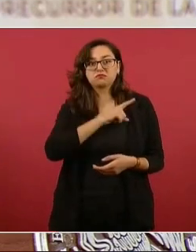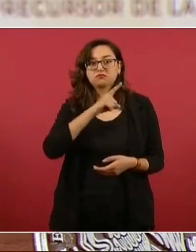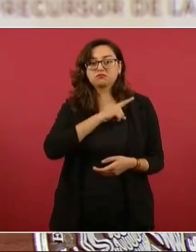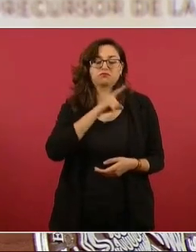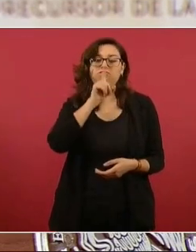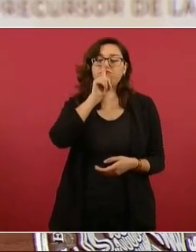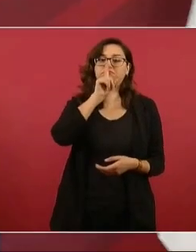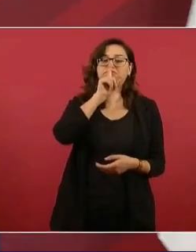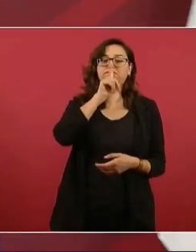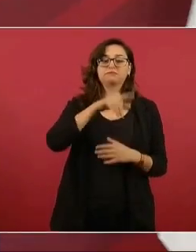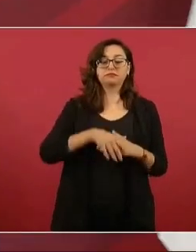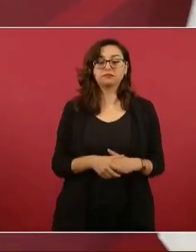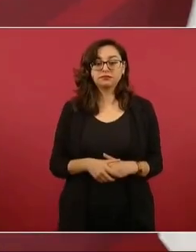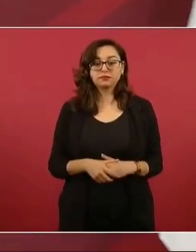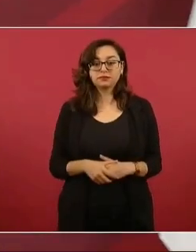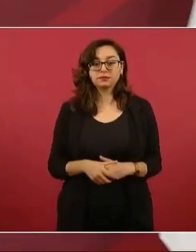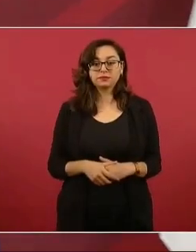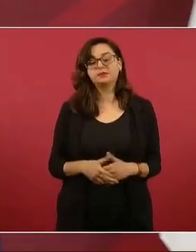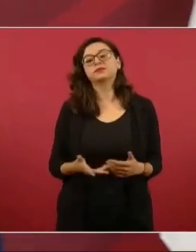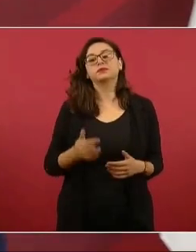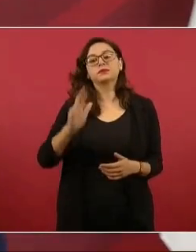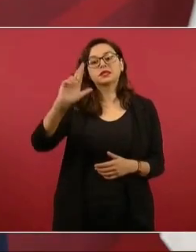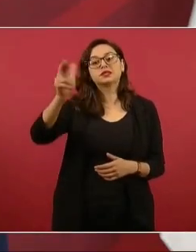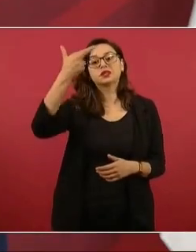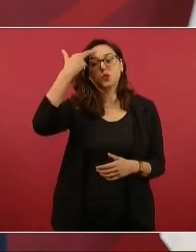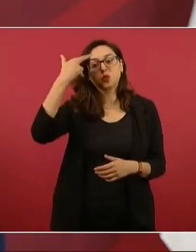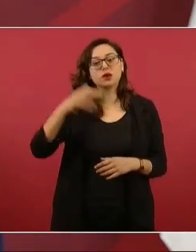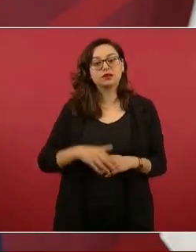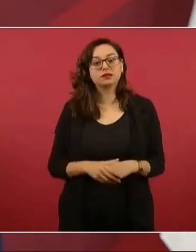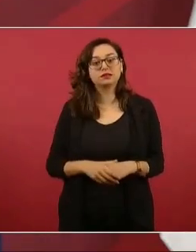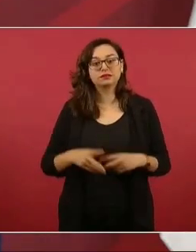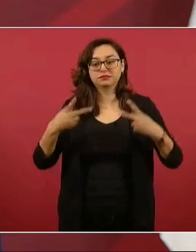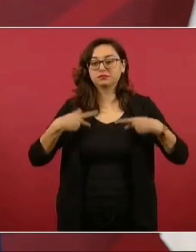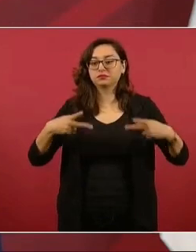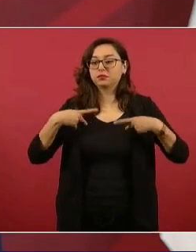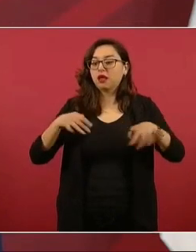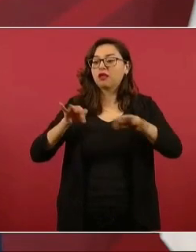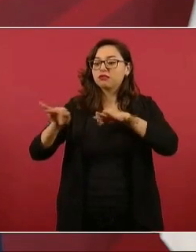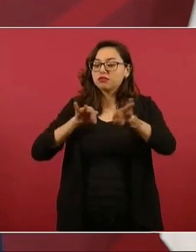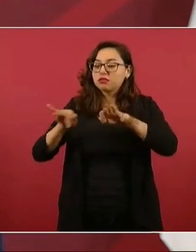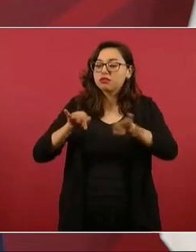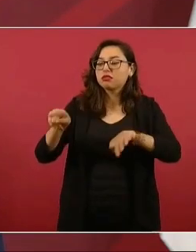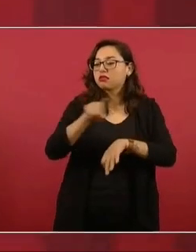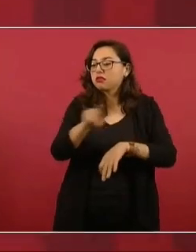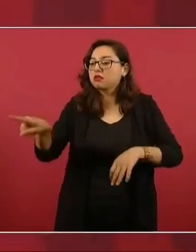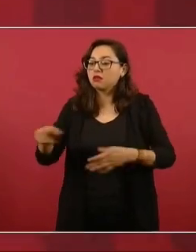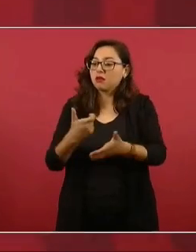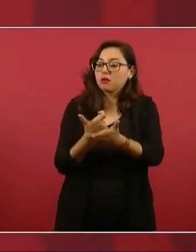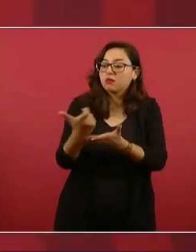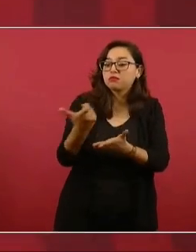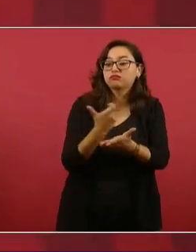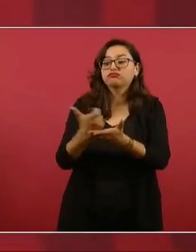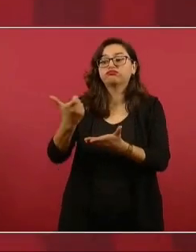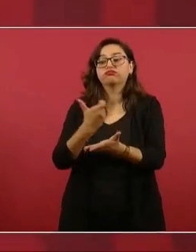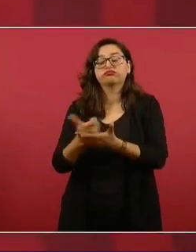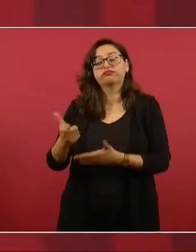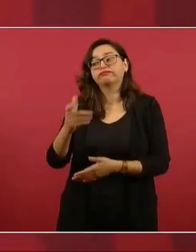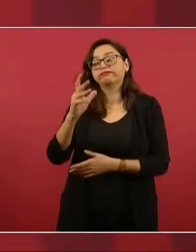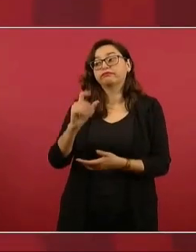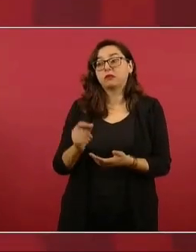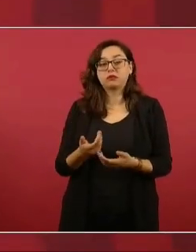Acuérdense que no aumentaban los salarios de los trabajadores con la